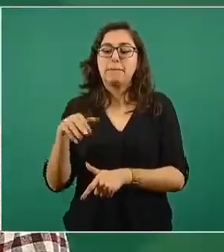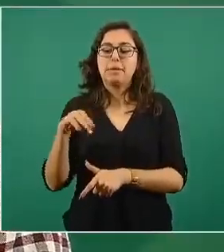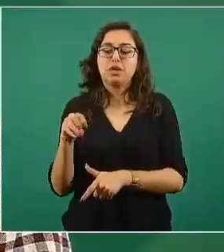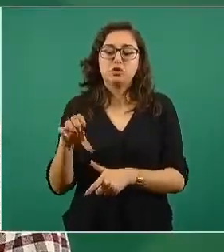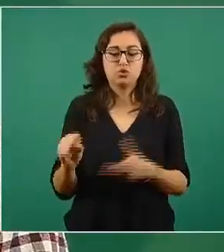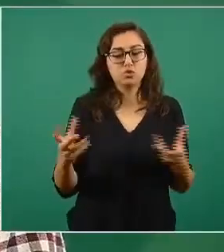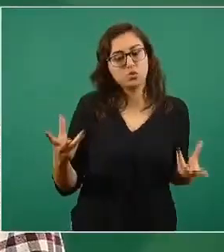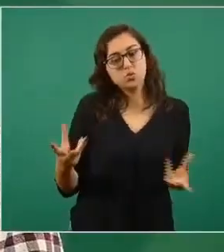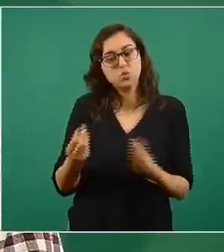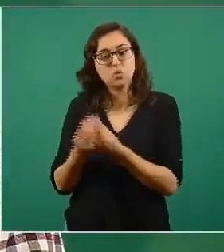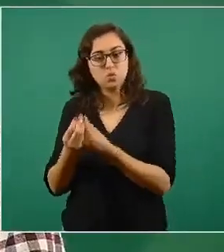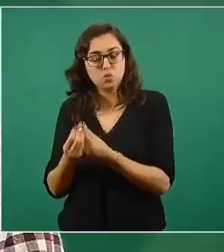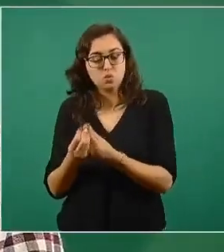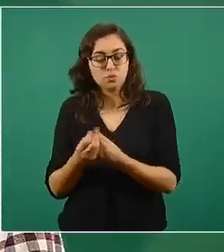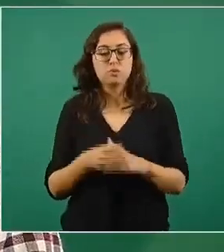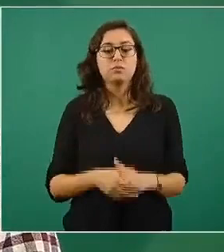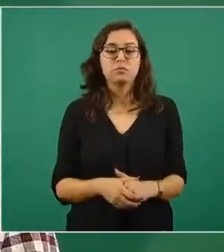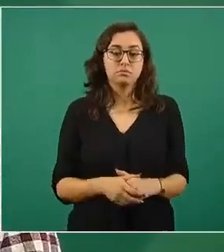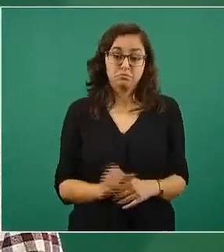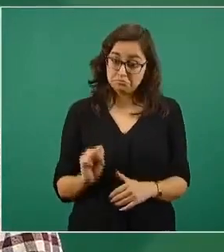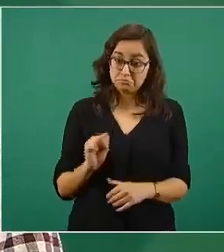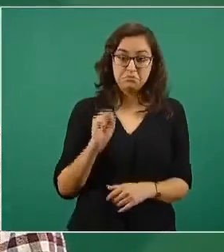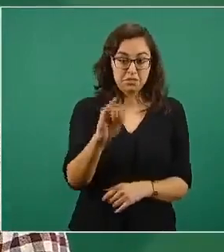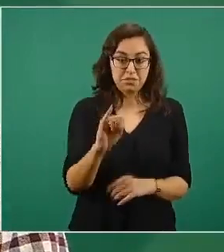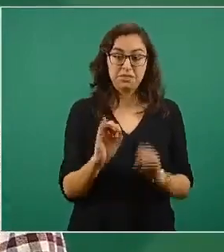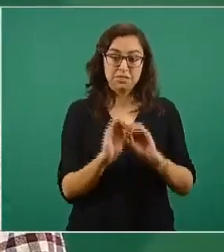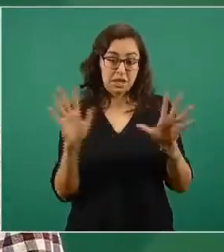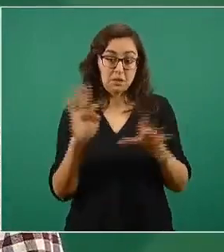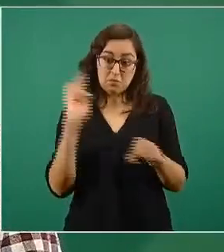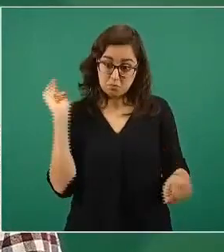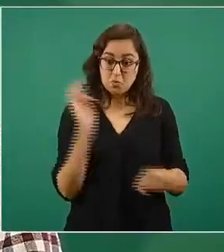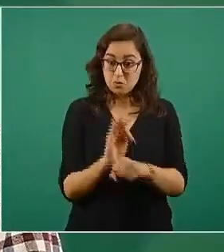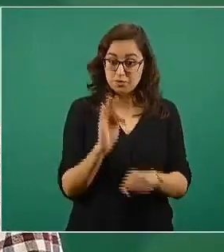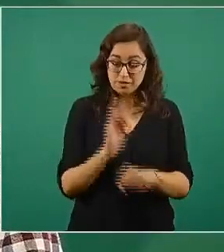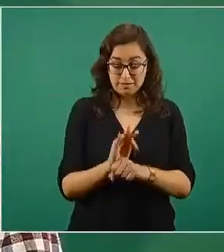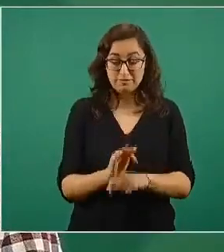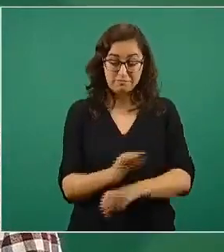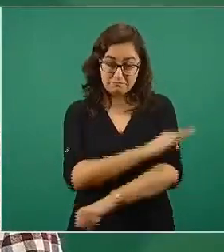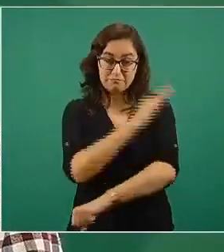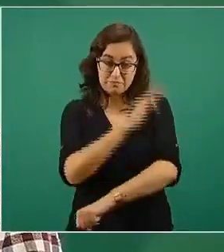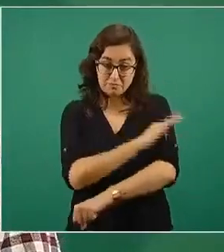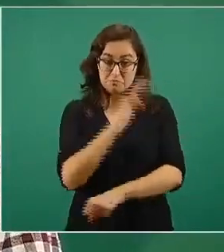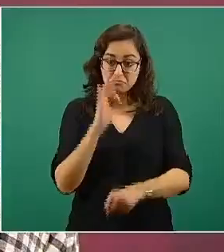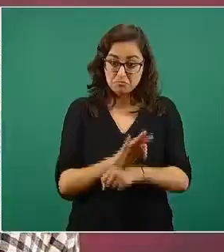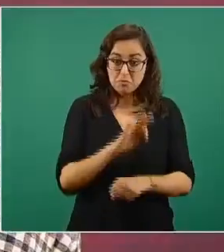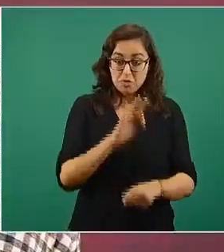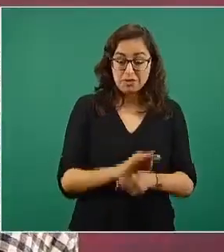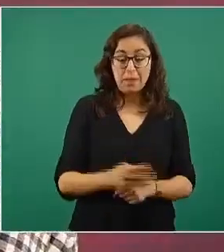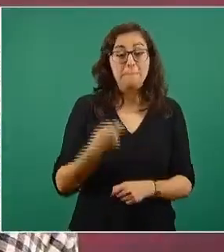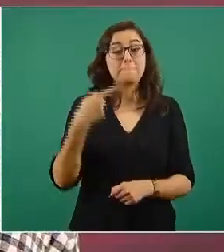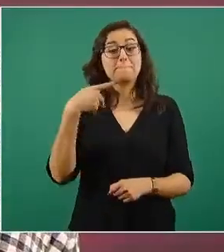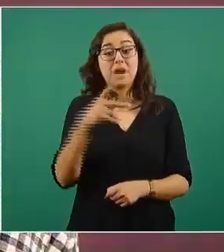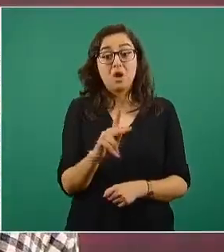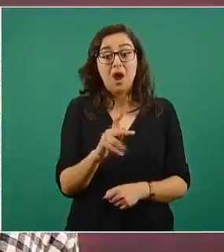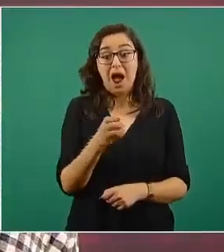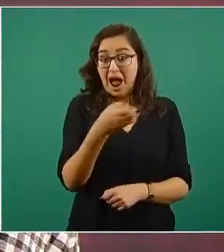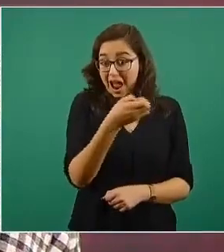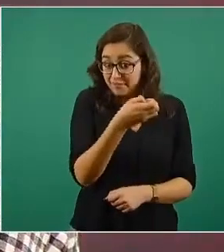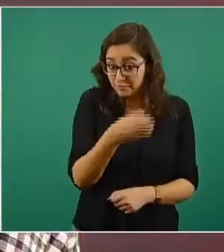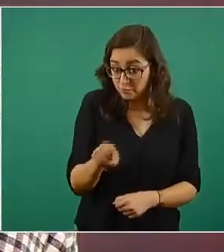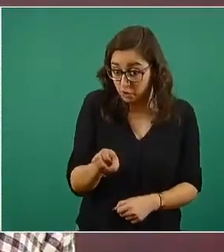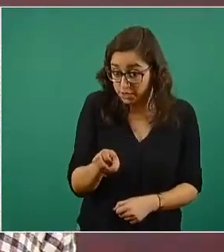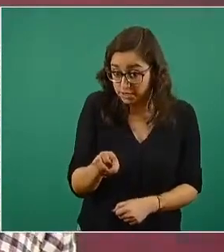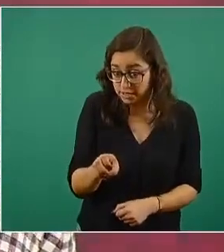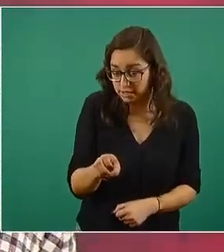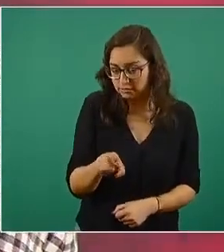vacunación. Desde luego está contemplado proteger a estas brigadas, pero dejo muy en claro, no es una condición necesaria para